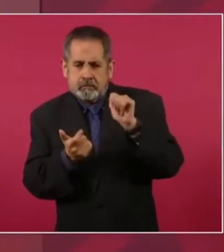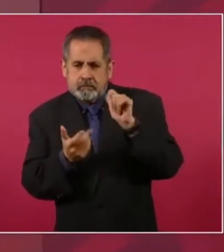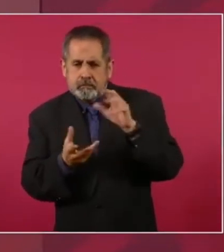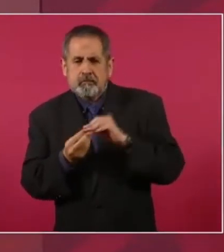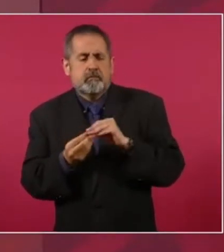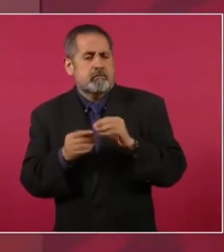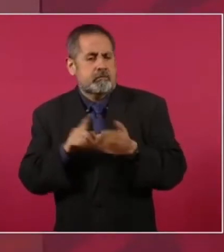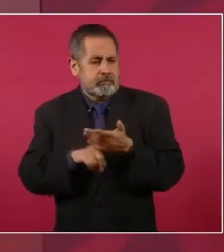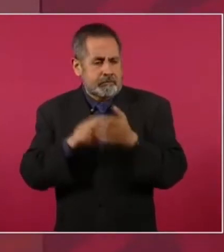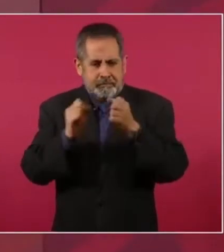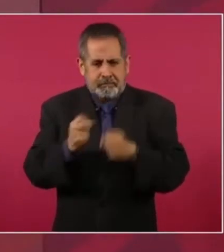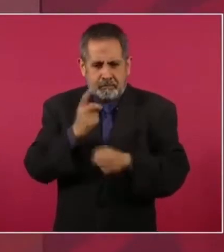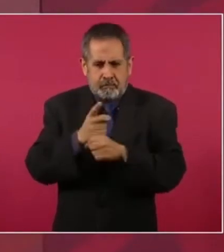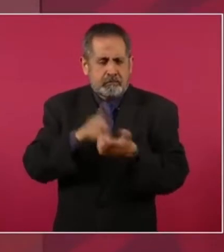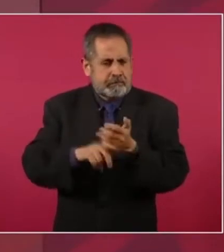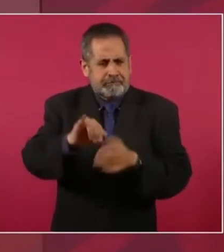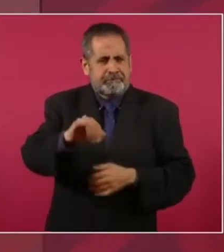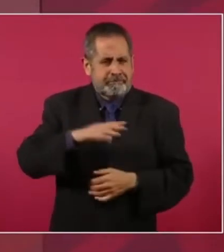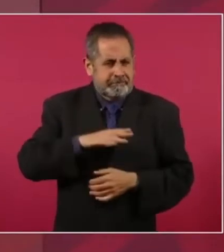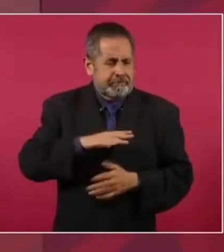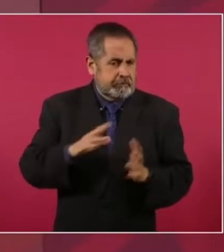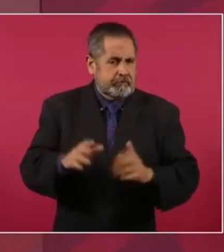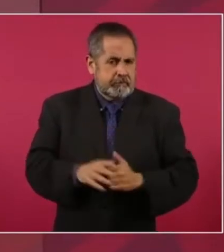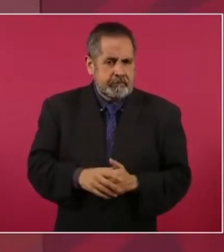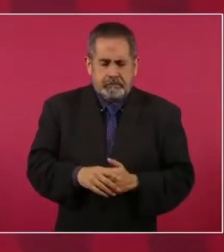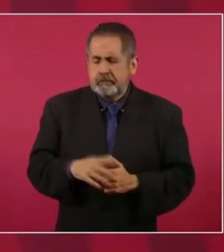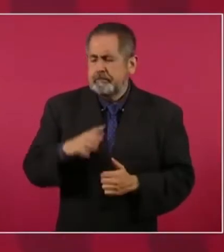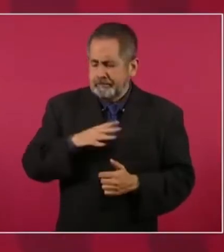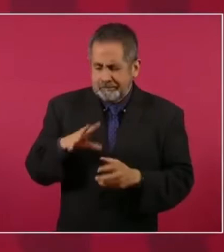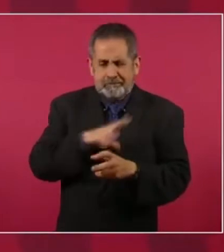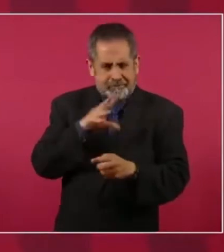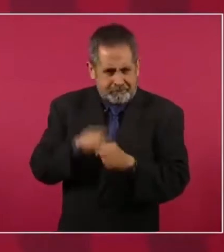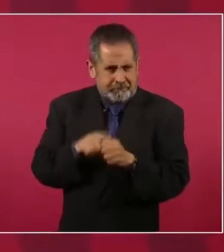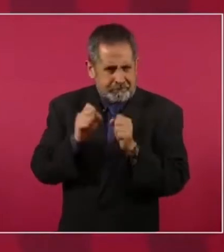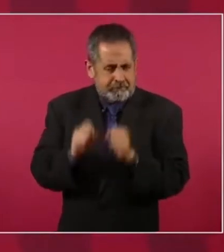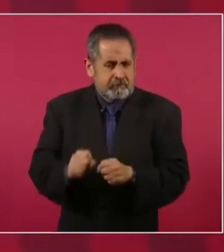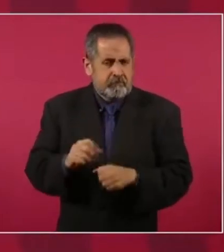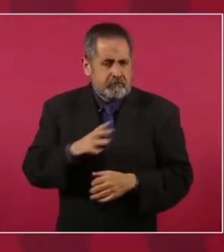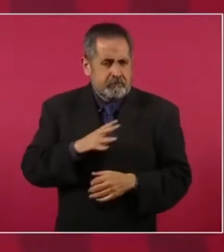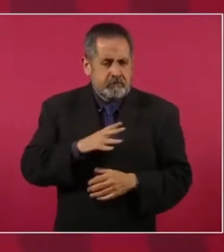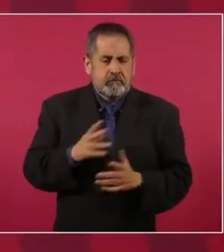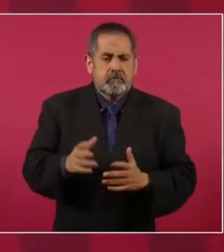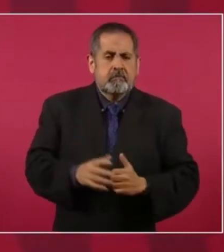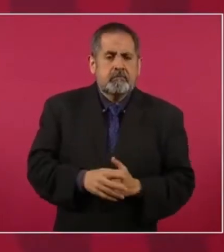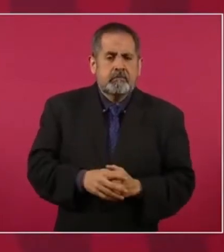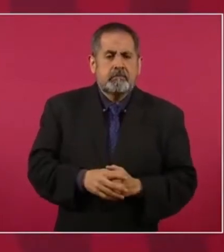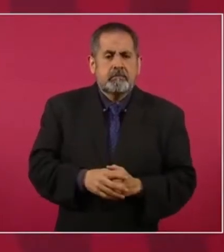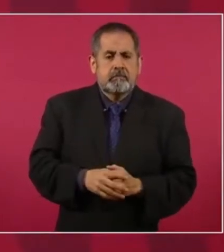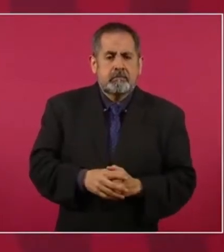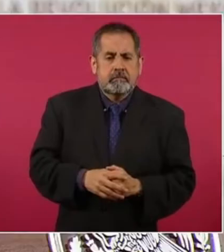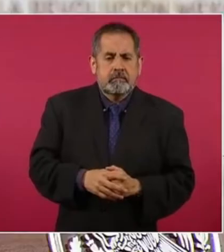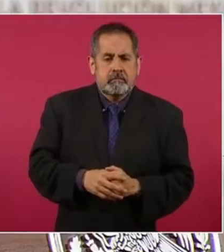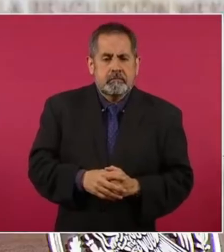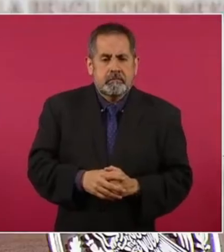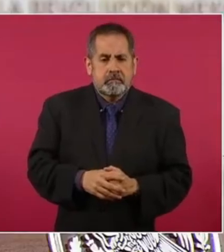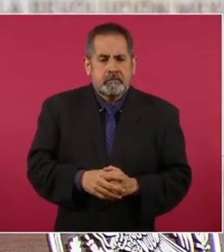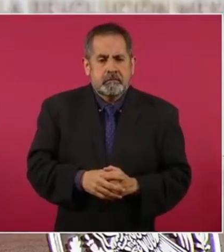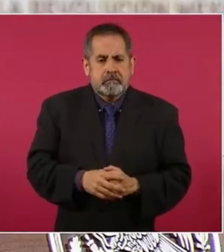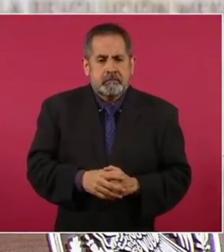qué seguridad se tiene de que existe lo que debe